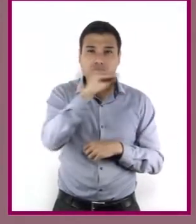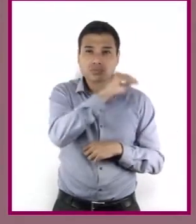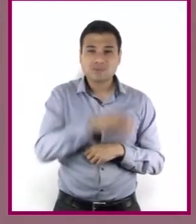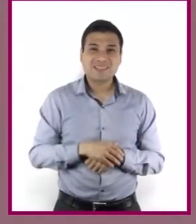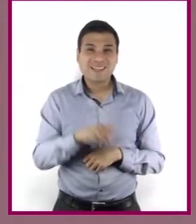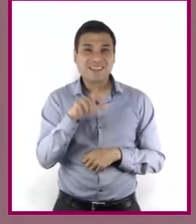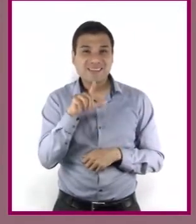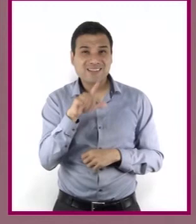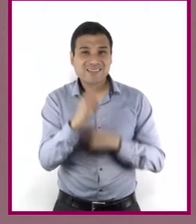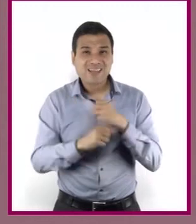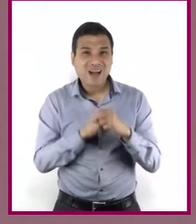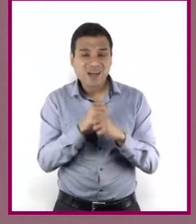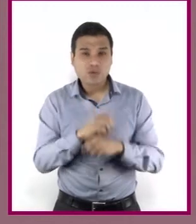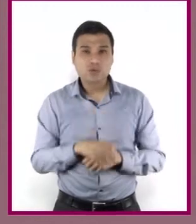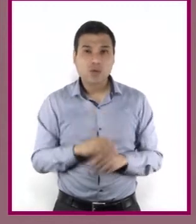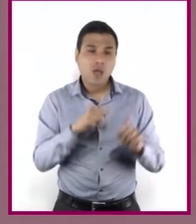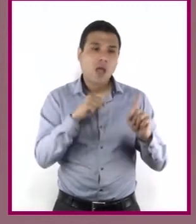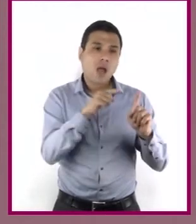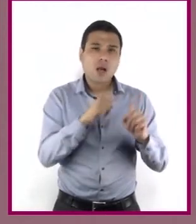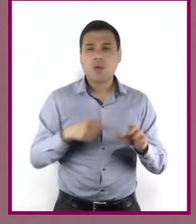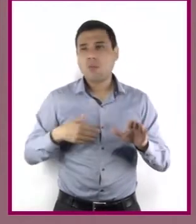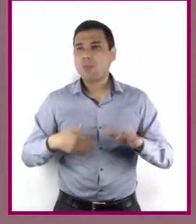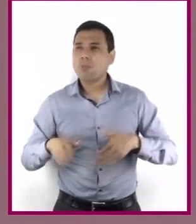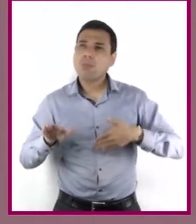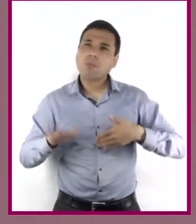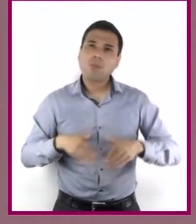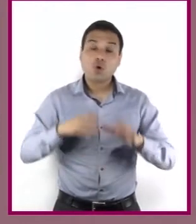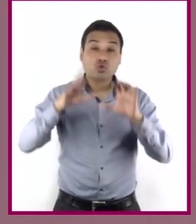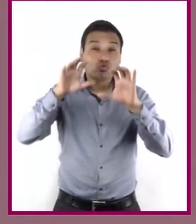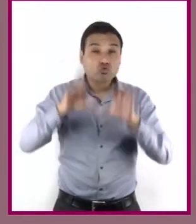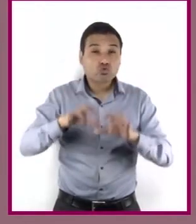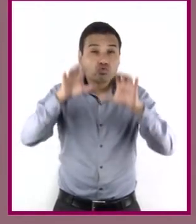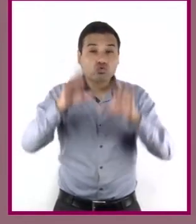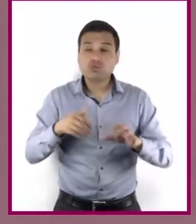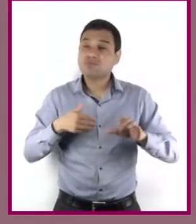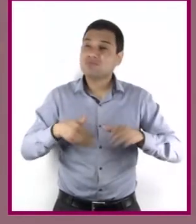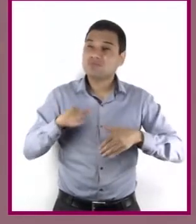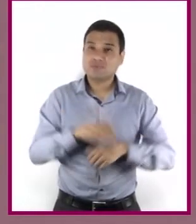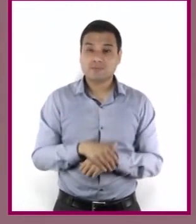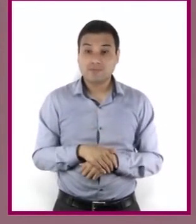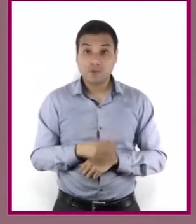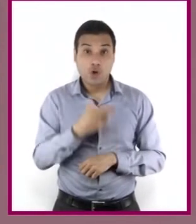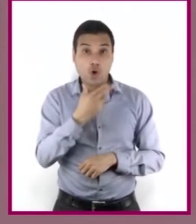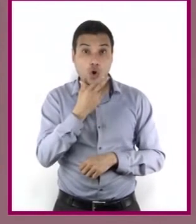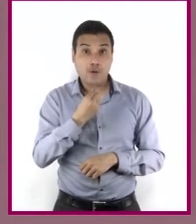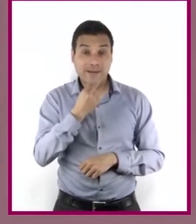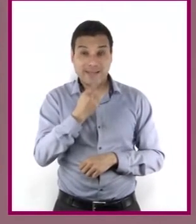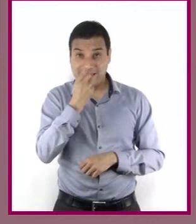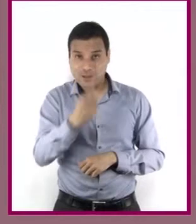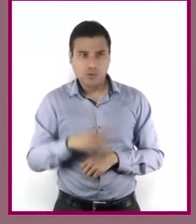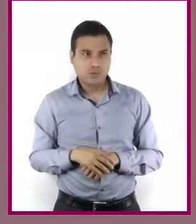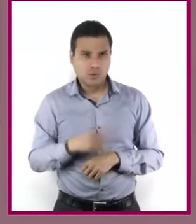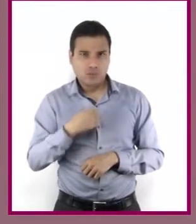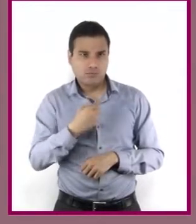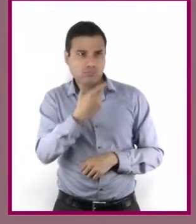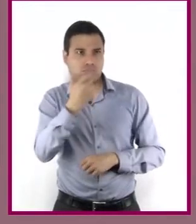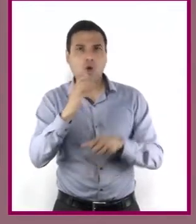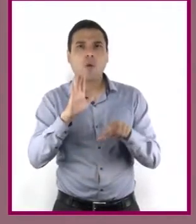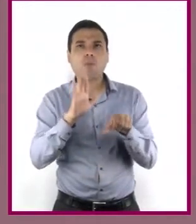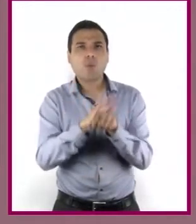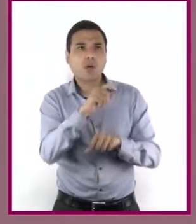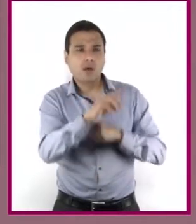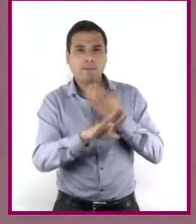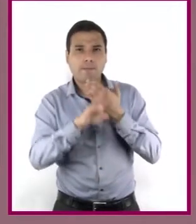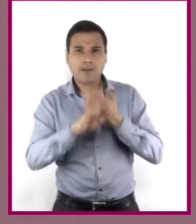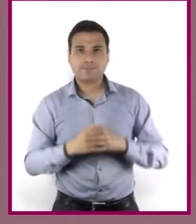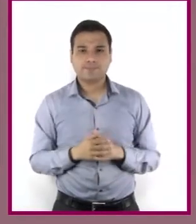17 años que paseaba desarmado bajo la lluvia. El acusado dijo haberle disparado en defensa propia, y en